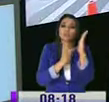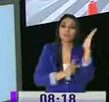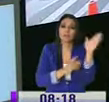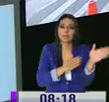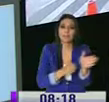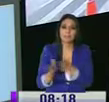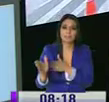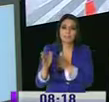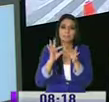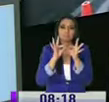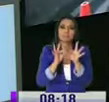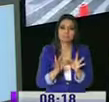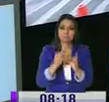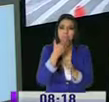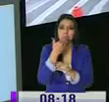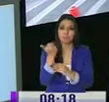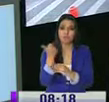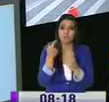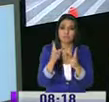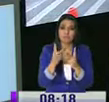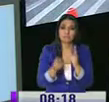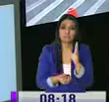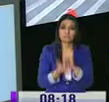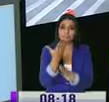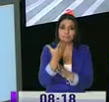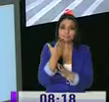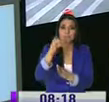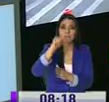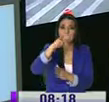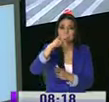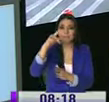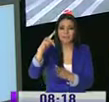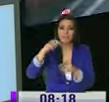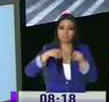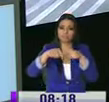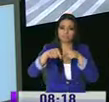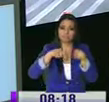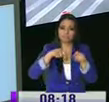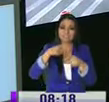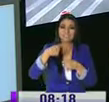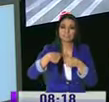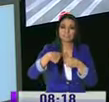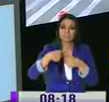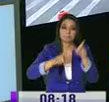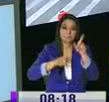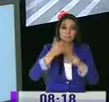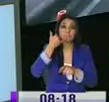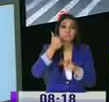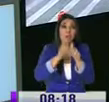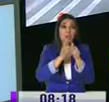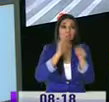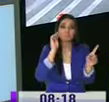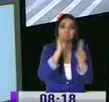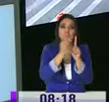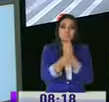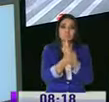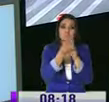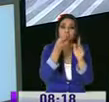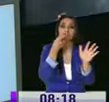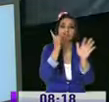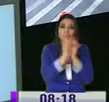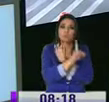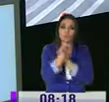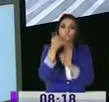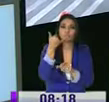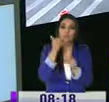inclusive se va a lanzar también el aplicativo movilízate cuyo bien para que la ciudadanía pueda denunciar a través de su